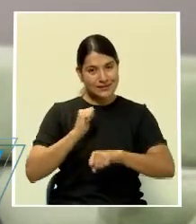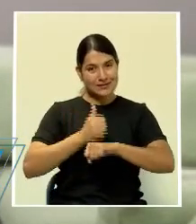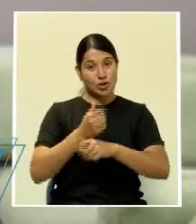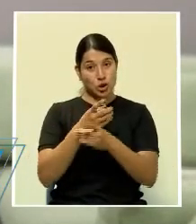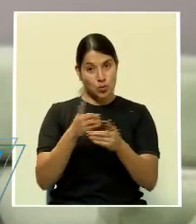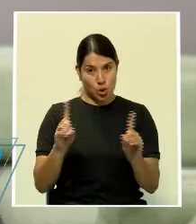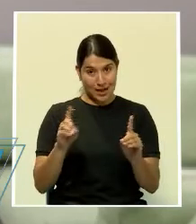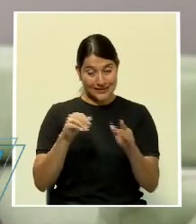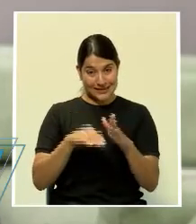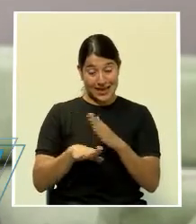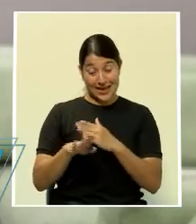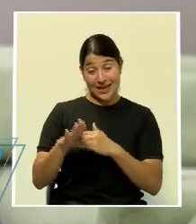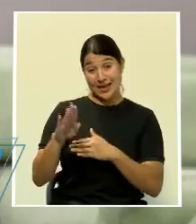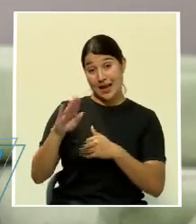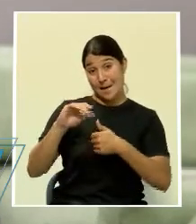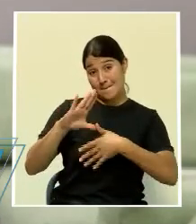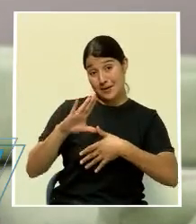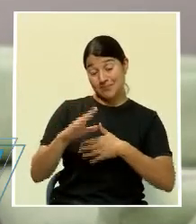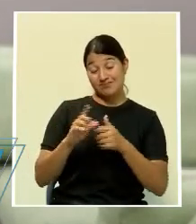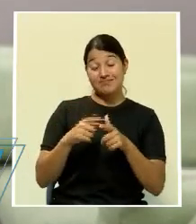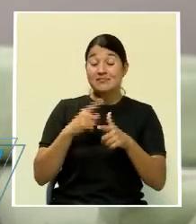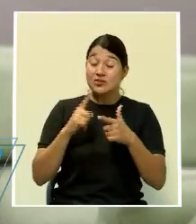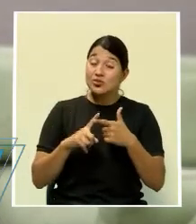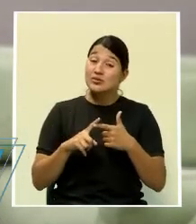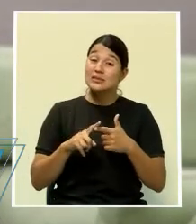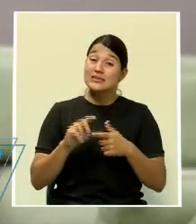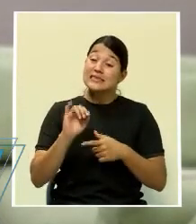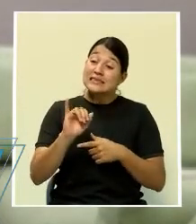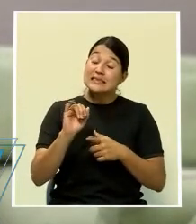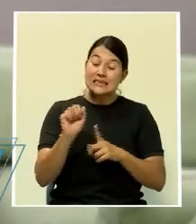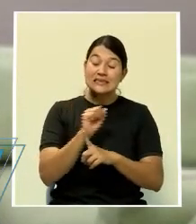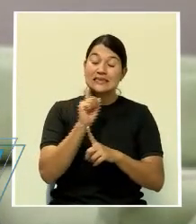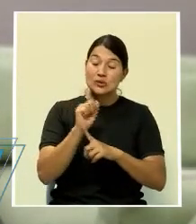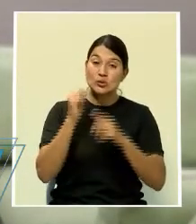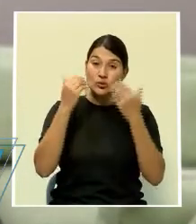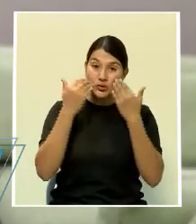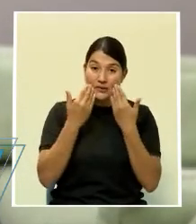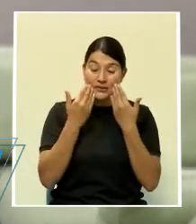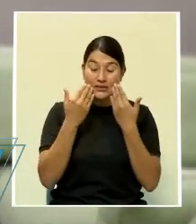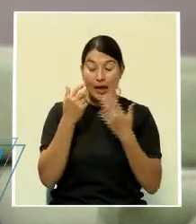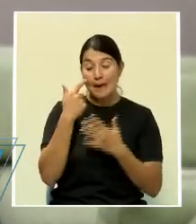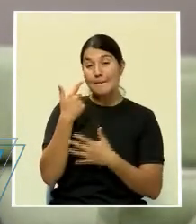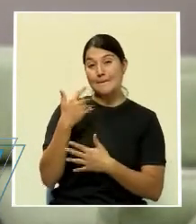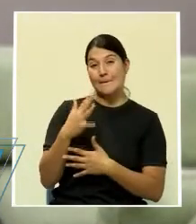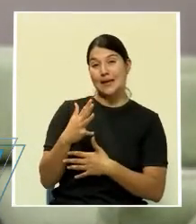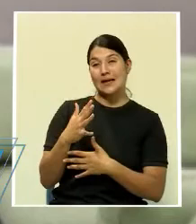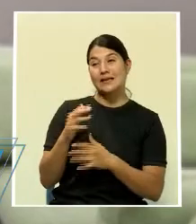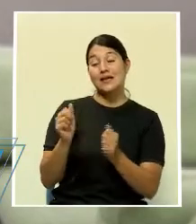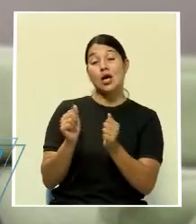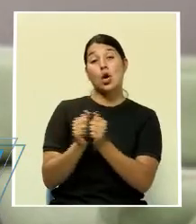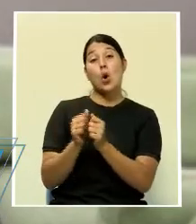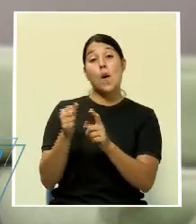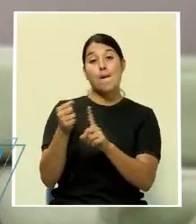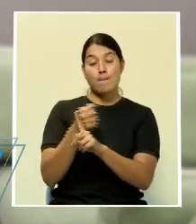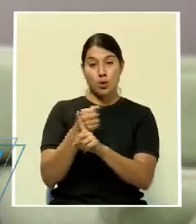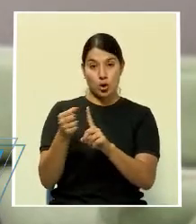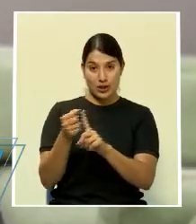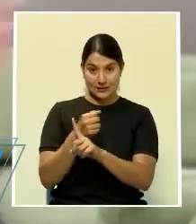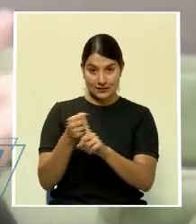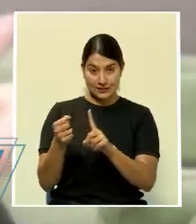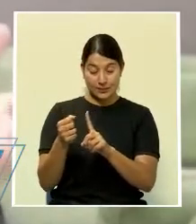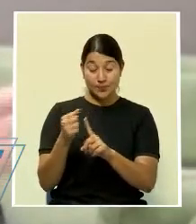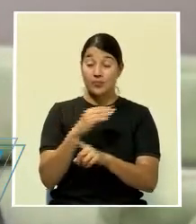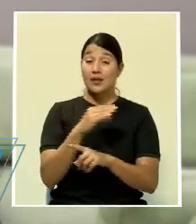continente. Entonces, tristemente es una situación muy similar, con violencia,